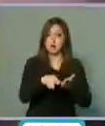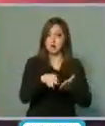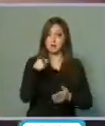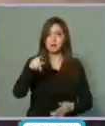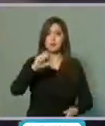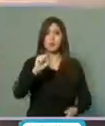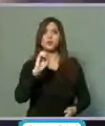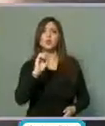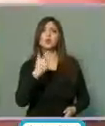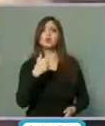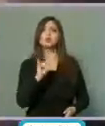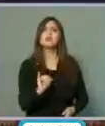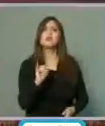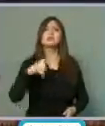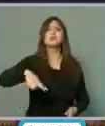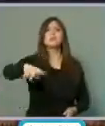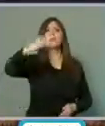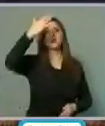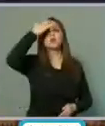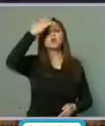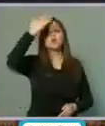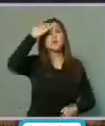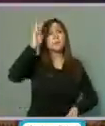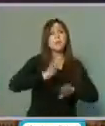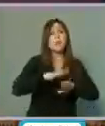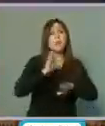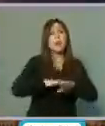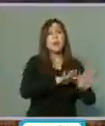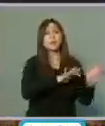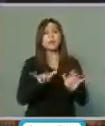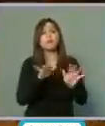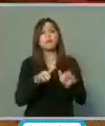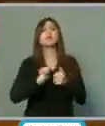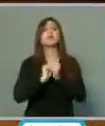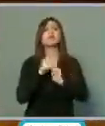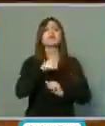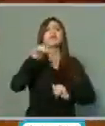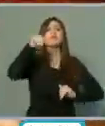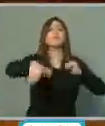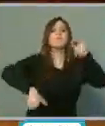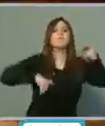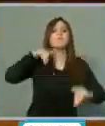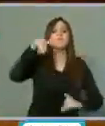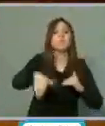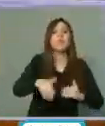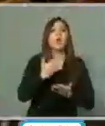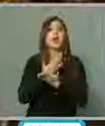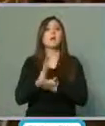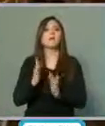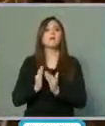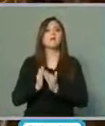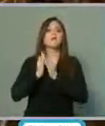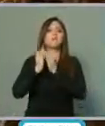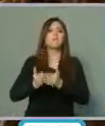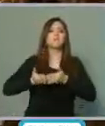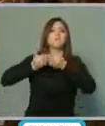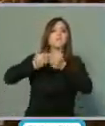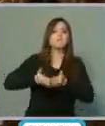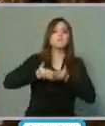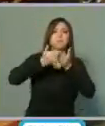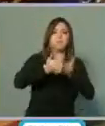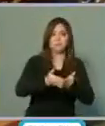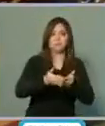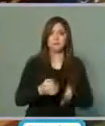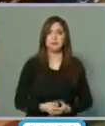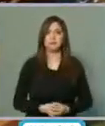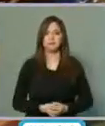Sochi es conocido más del turismo de playa. Claro. Es definitivamente, y de cruceros marítimos, ¿no? Claro, y justo para que